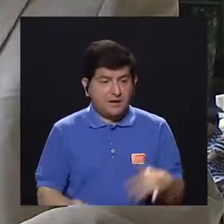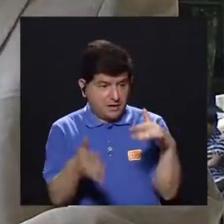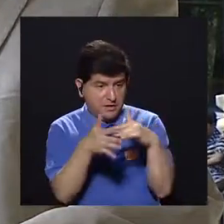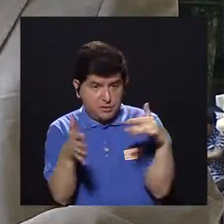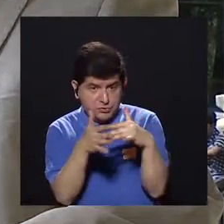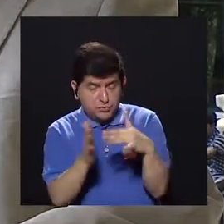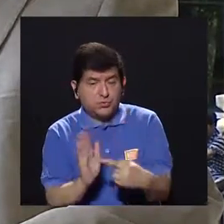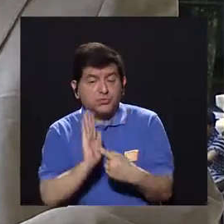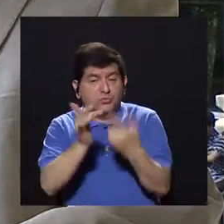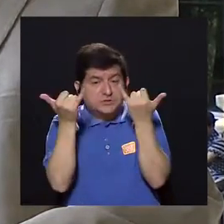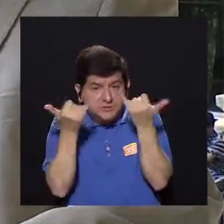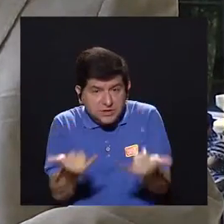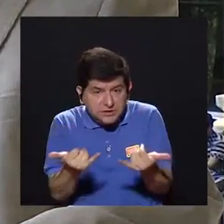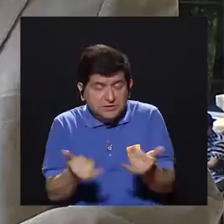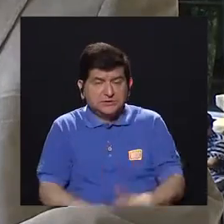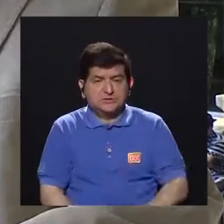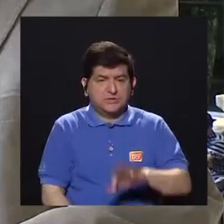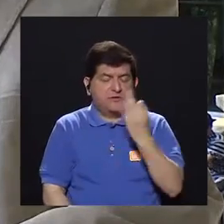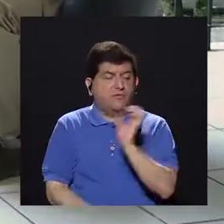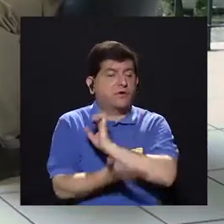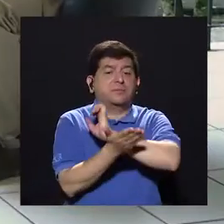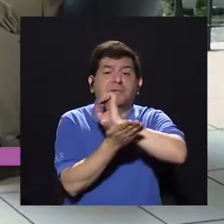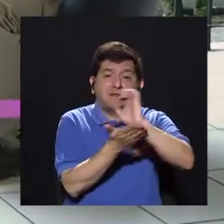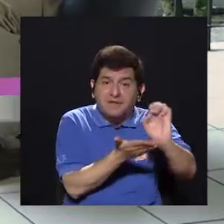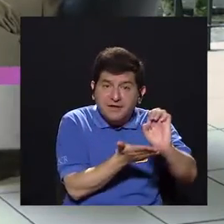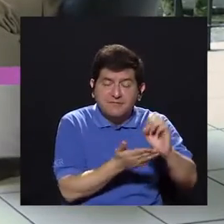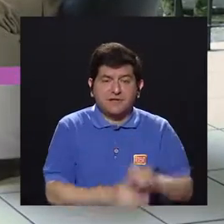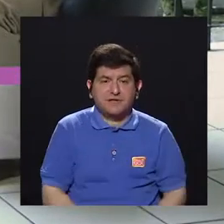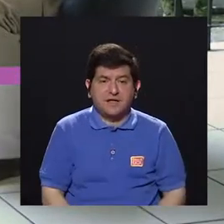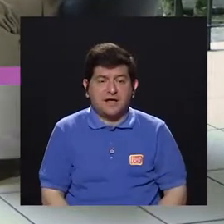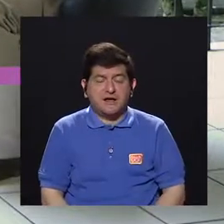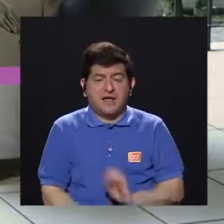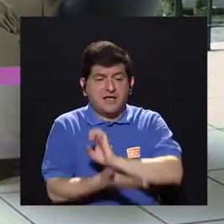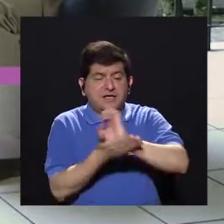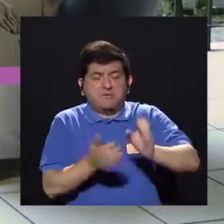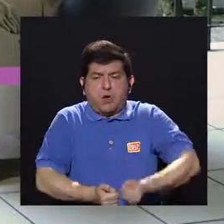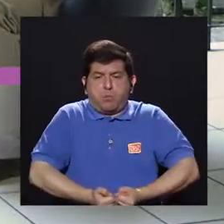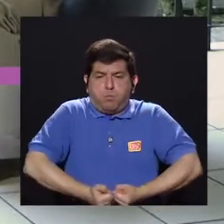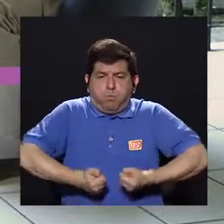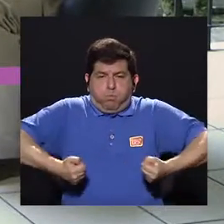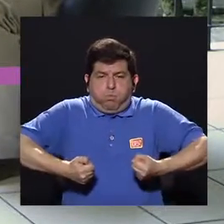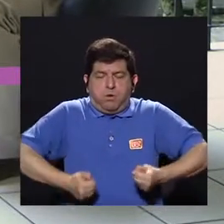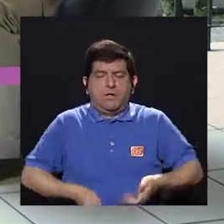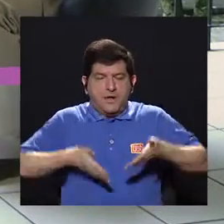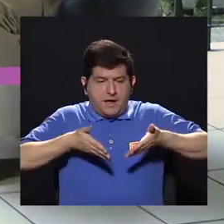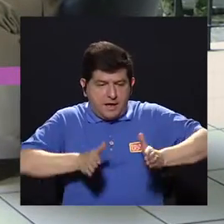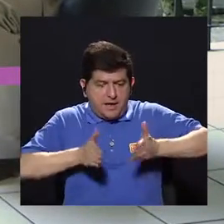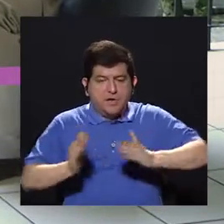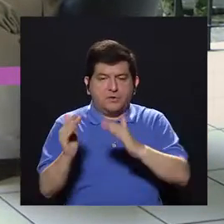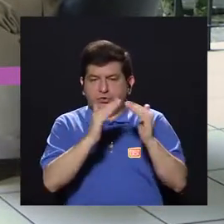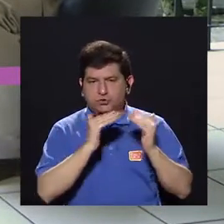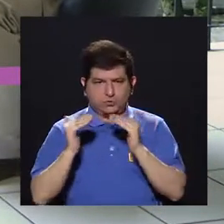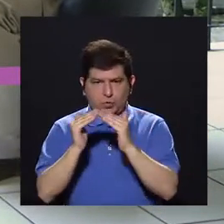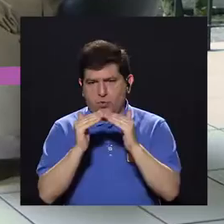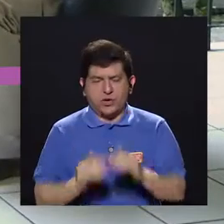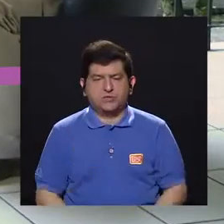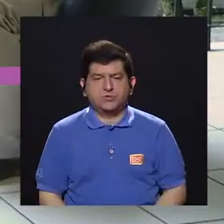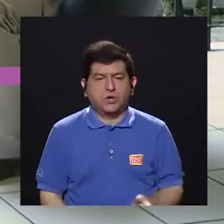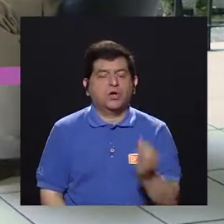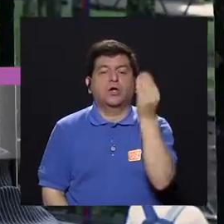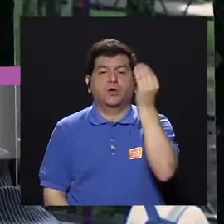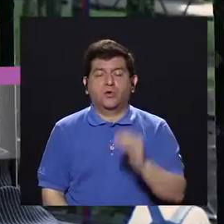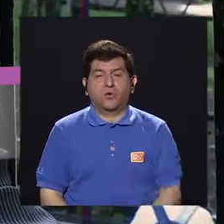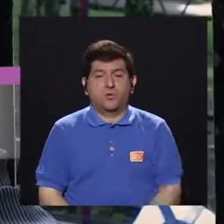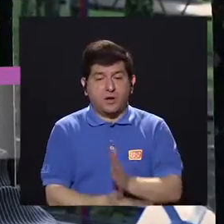vea que hay estudios que están demostrando que una forma de prevención es evitar la obesidad en nuestros hijos, en nuestra